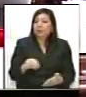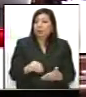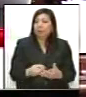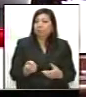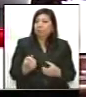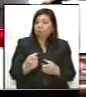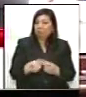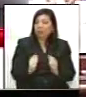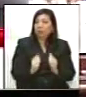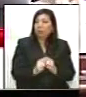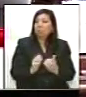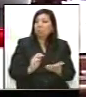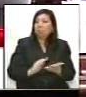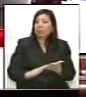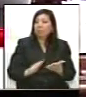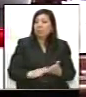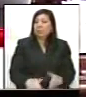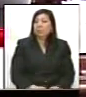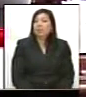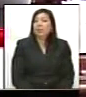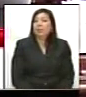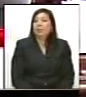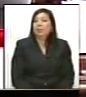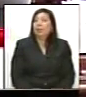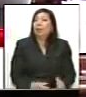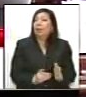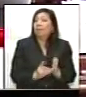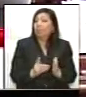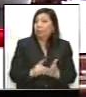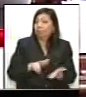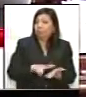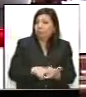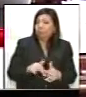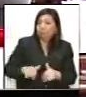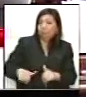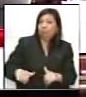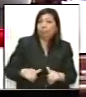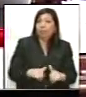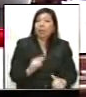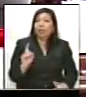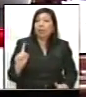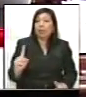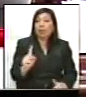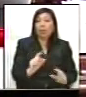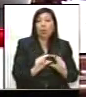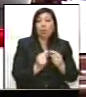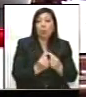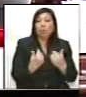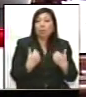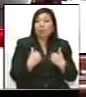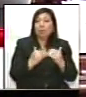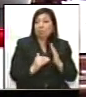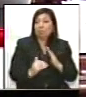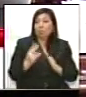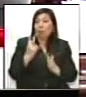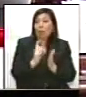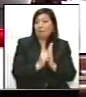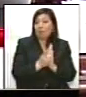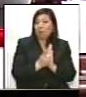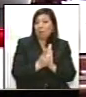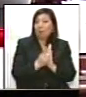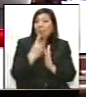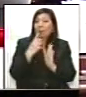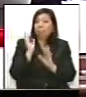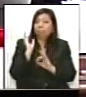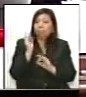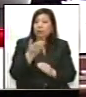integrantes con licencia como el dictamen ha sido aprobado por unanimidad cada grupo parlamentario tendrá un máximo de dos minutos para que